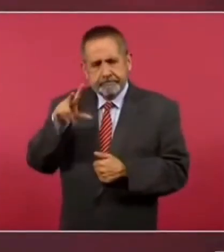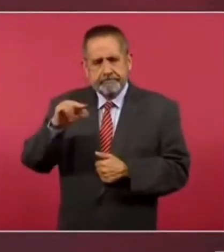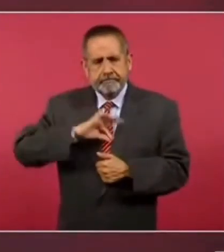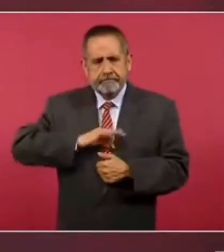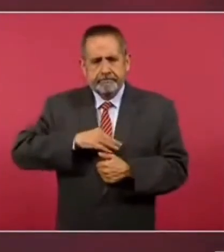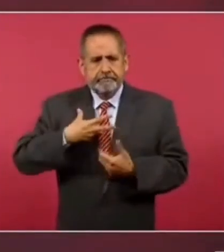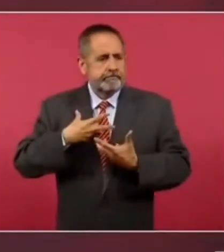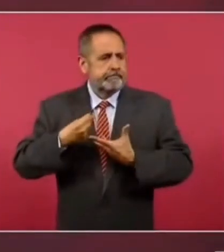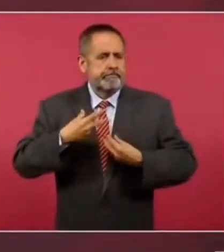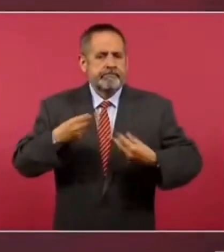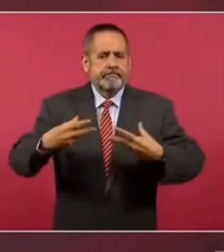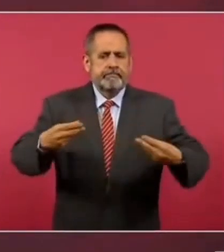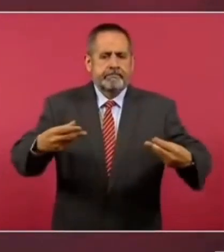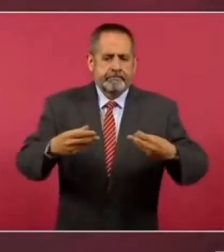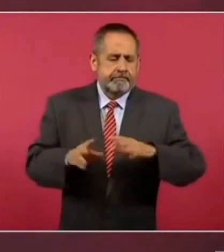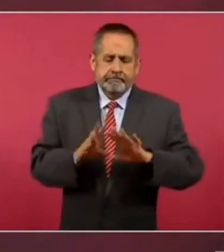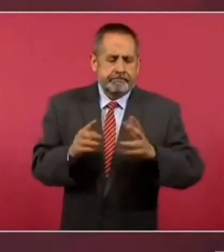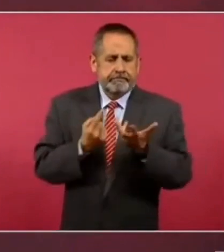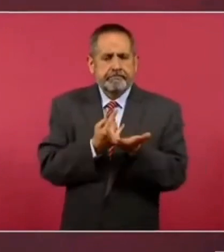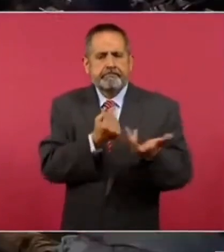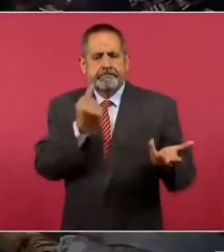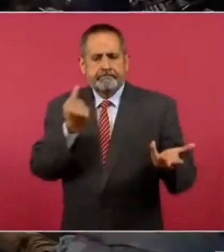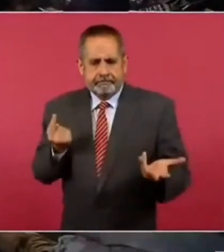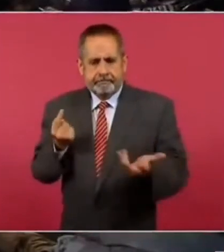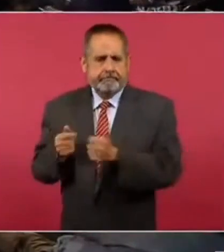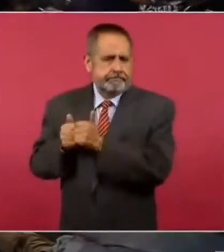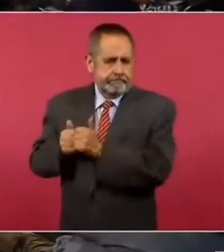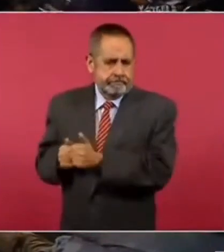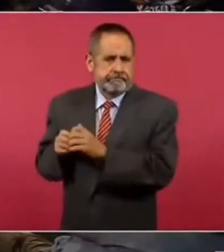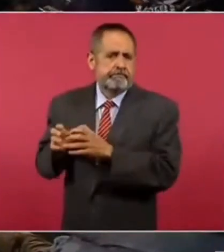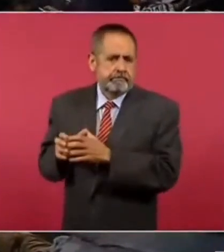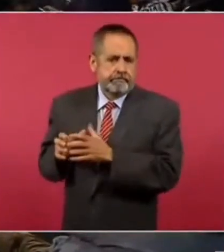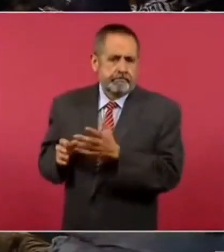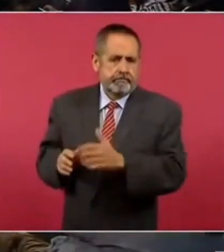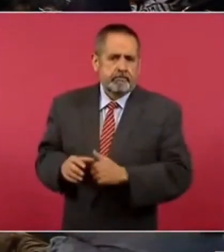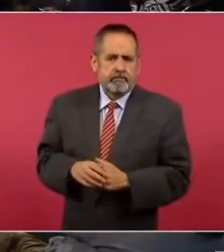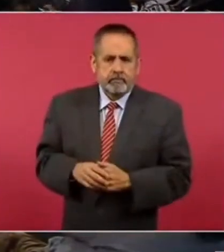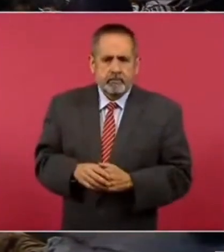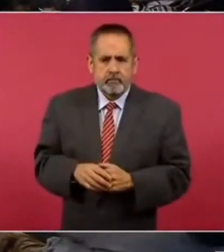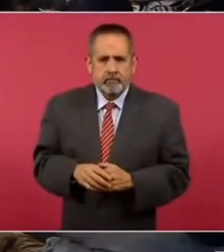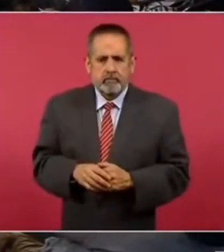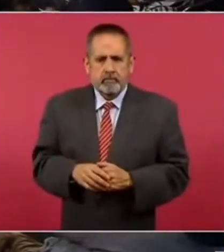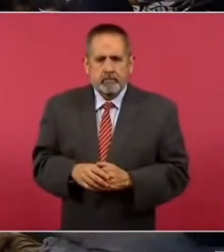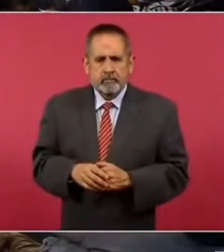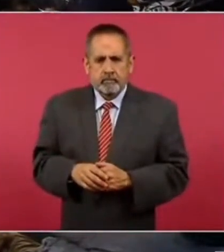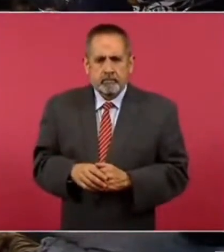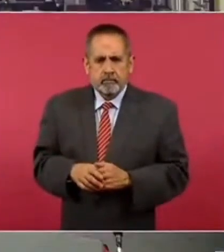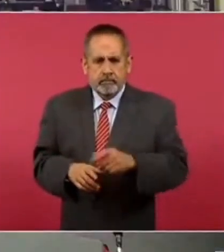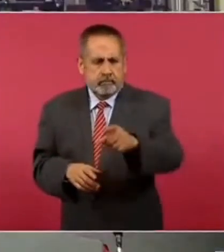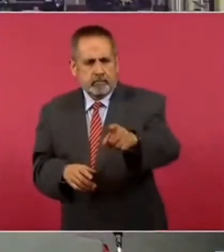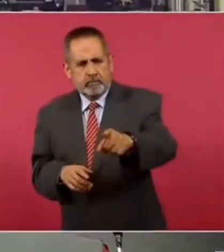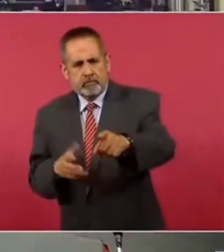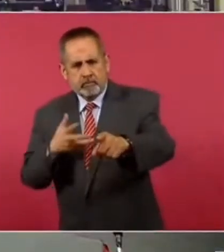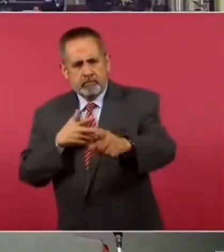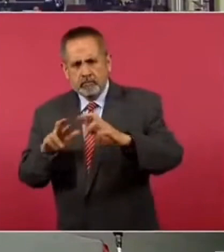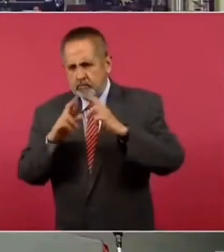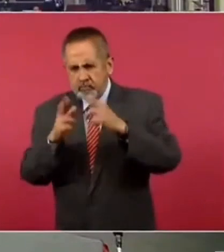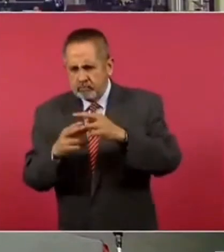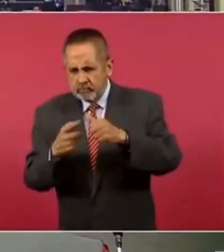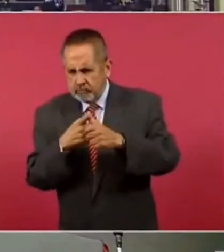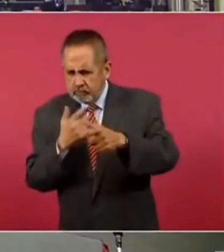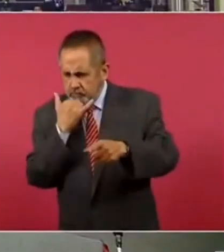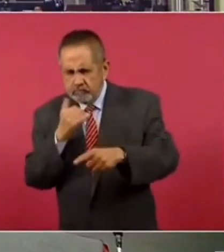contagios a quienes estuviesen conviviendo con él. Y, ¿perdón? Sí, claro que sí,